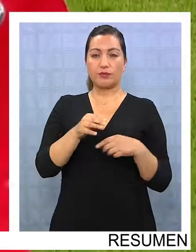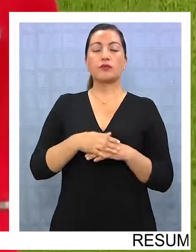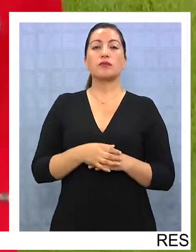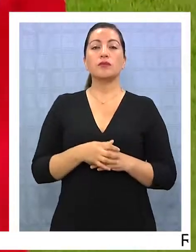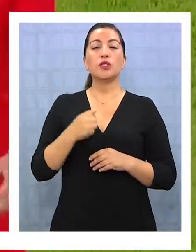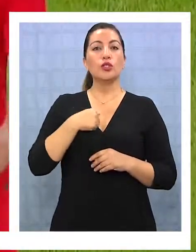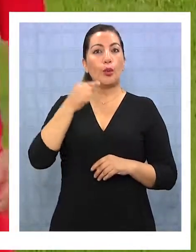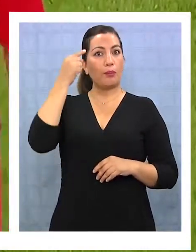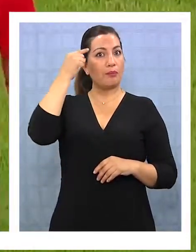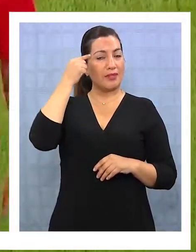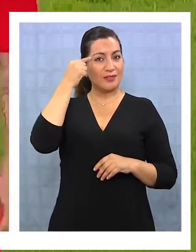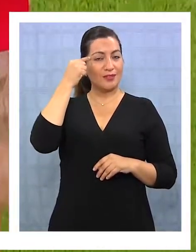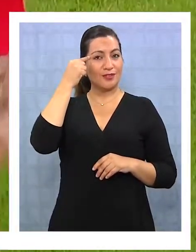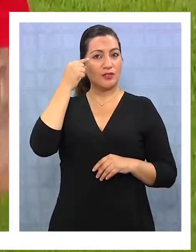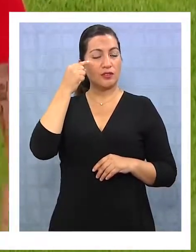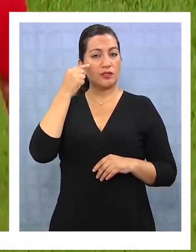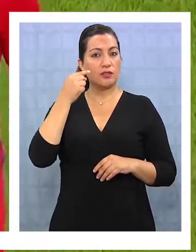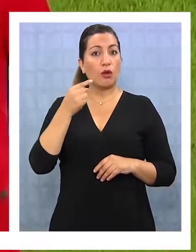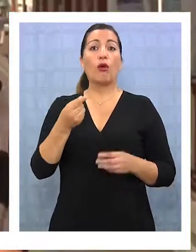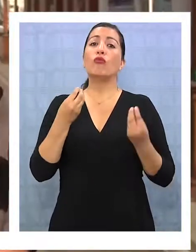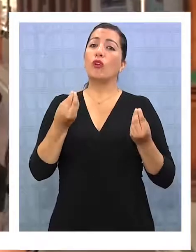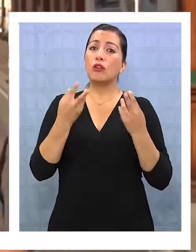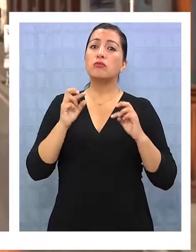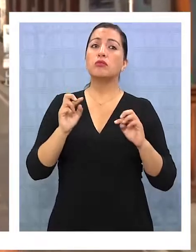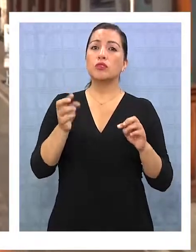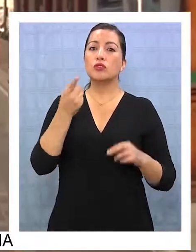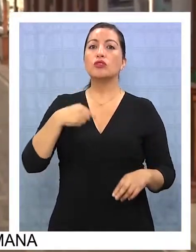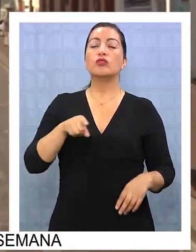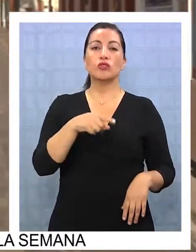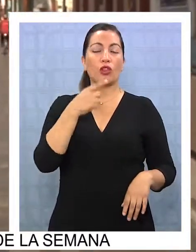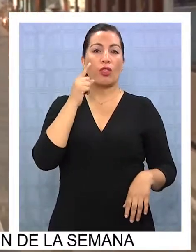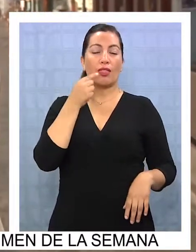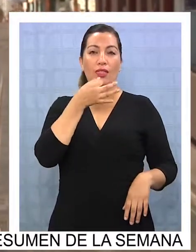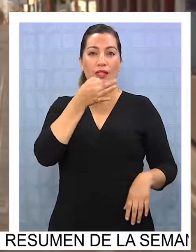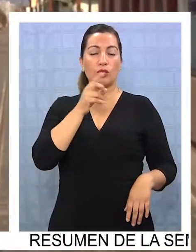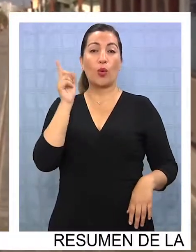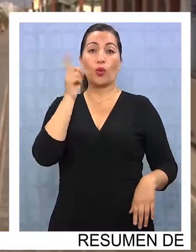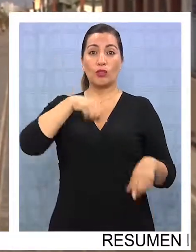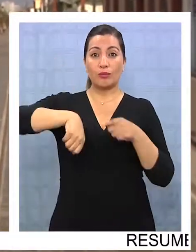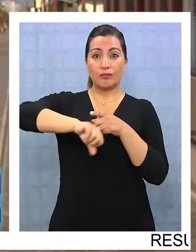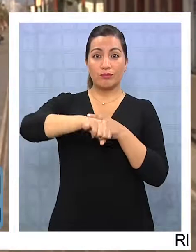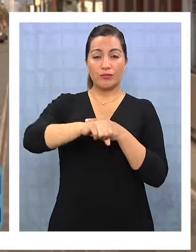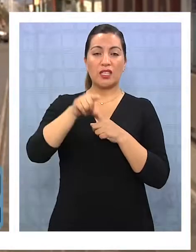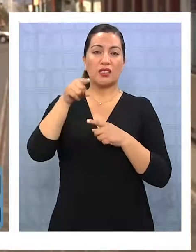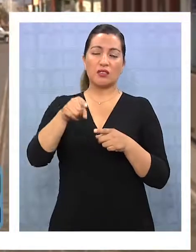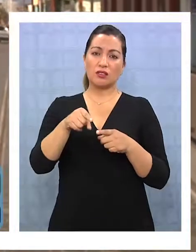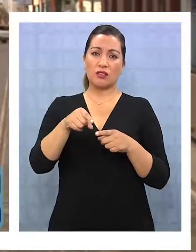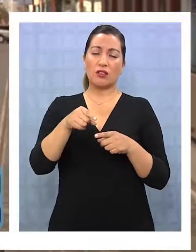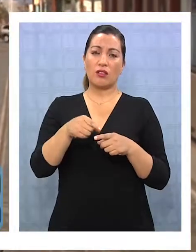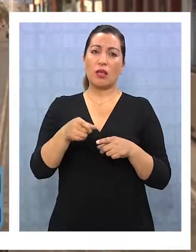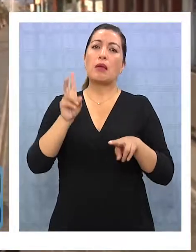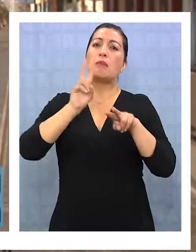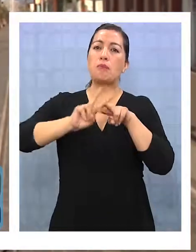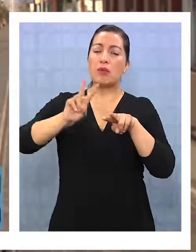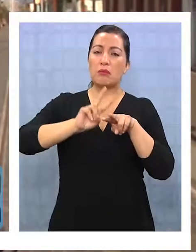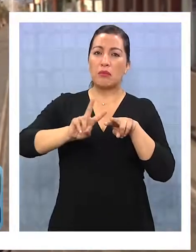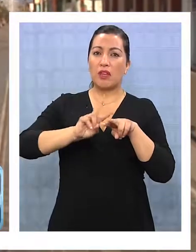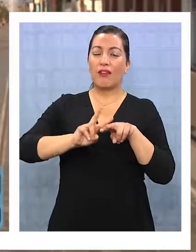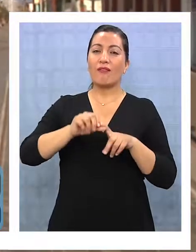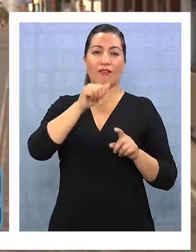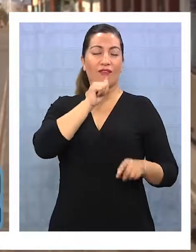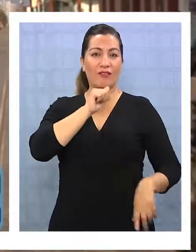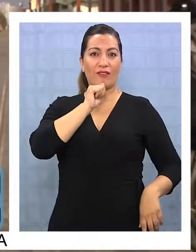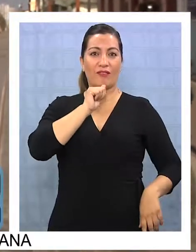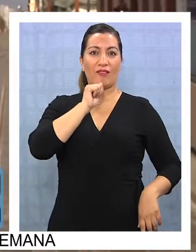yo le encuentro bastantes posibilidades. Ahora si nos referimos al último partido, bueno, es un partido preparatorio en el cual no estaban todas